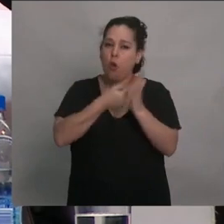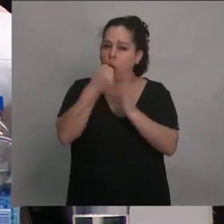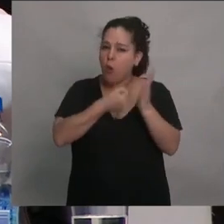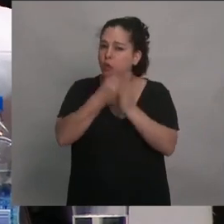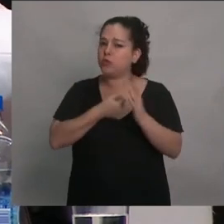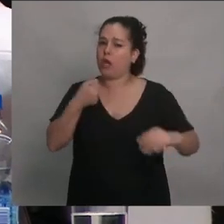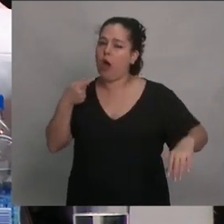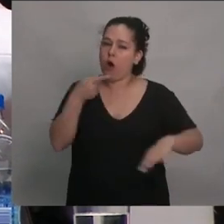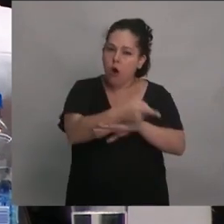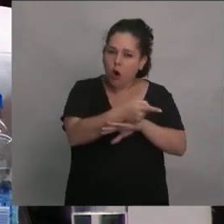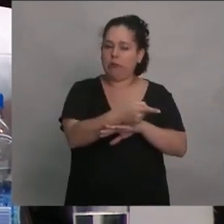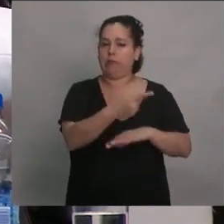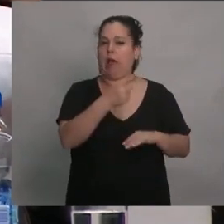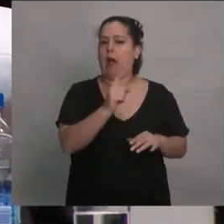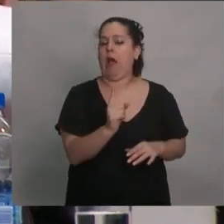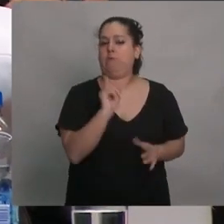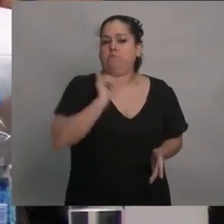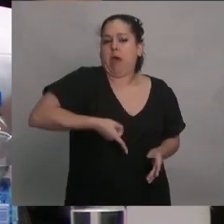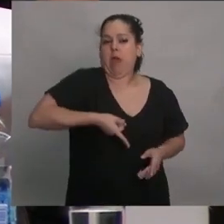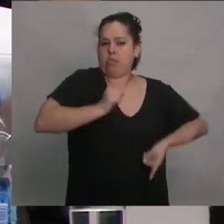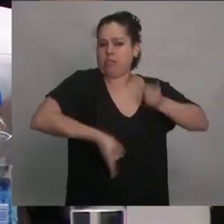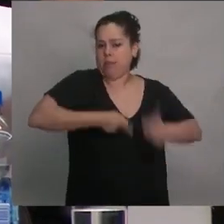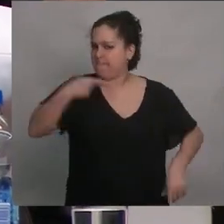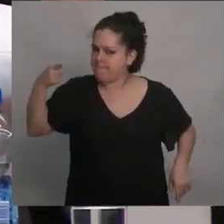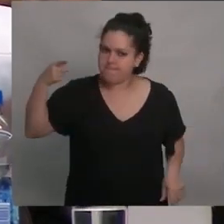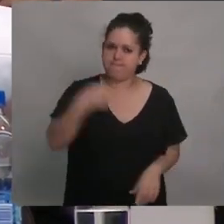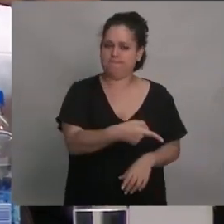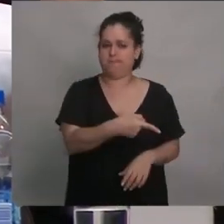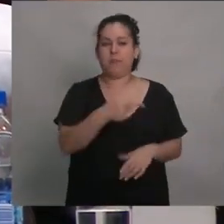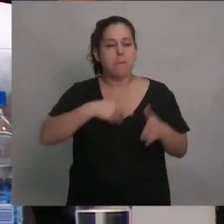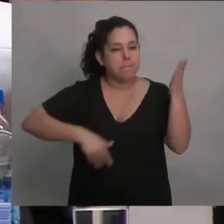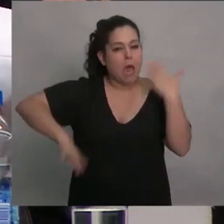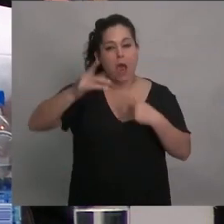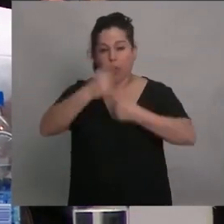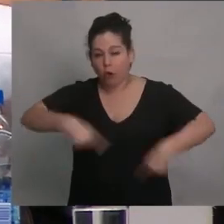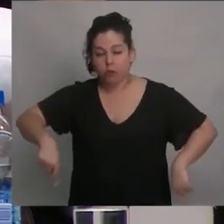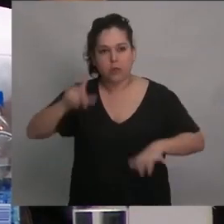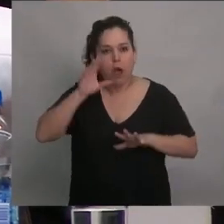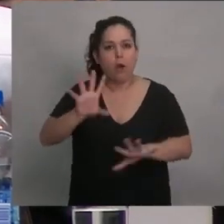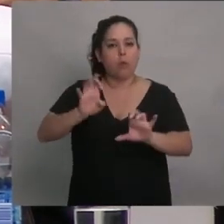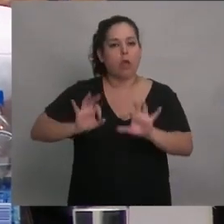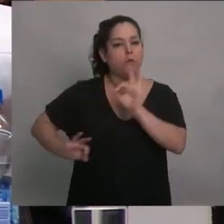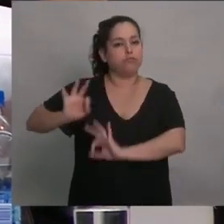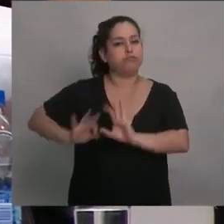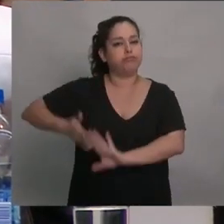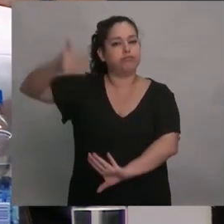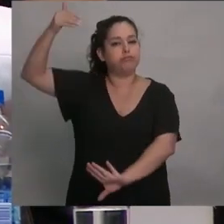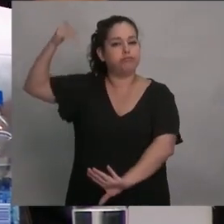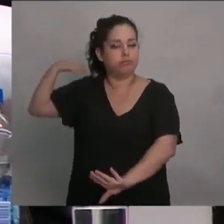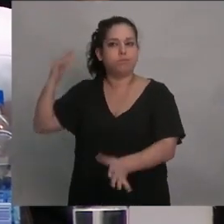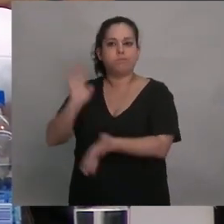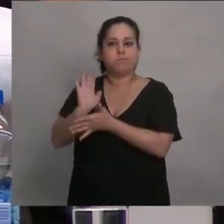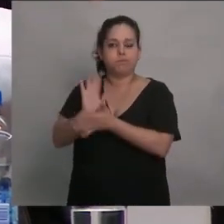y la democracia, y quizás una de las cosas que más nos hace acordar de esa época y que significó un